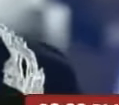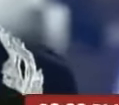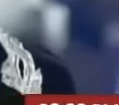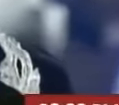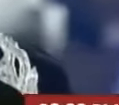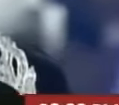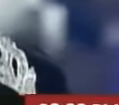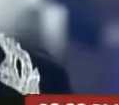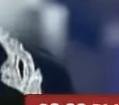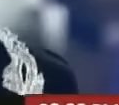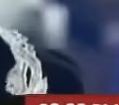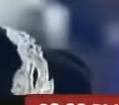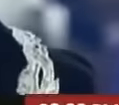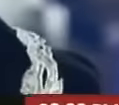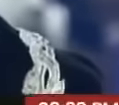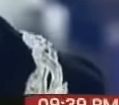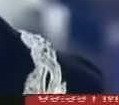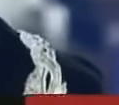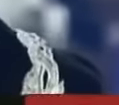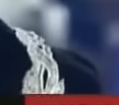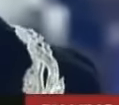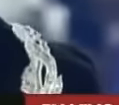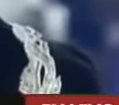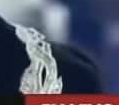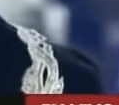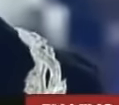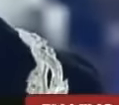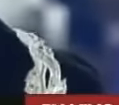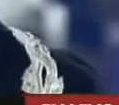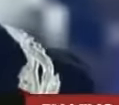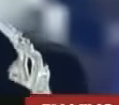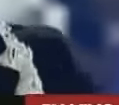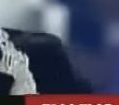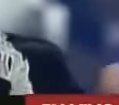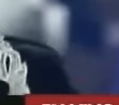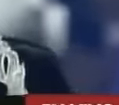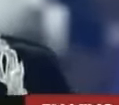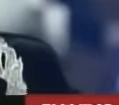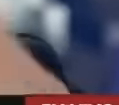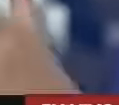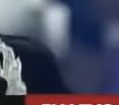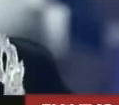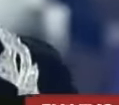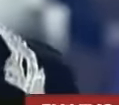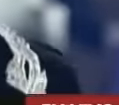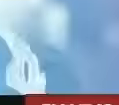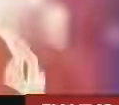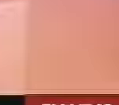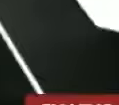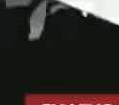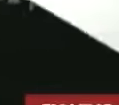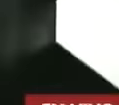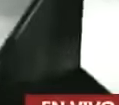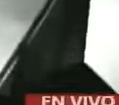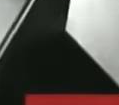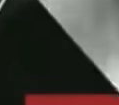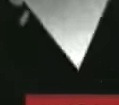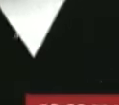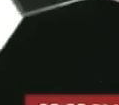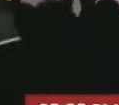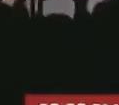por lograr esto. Y sé que esta es la puerta. Esta es la puerta que me va a llevar al triunfo.